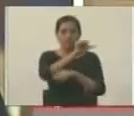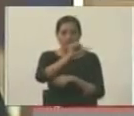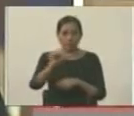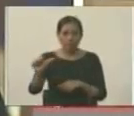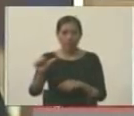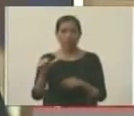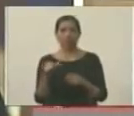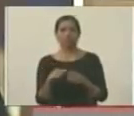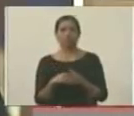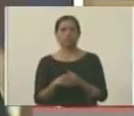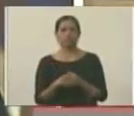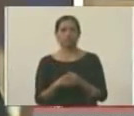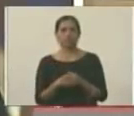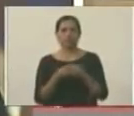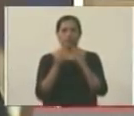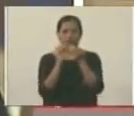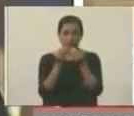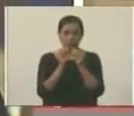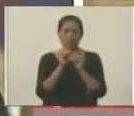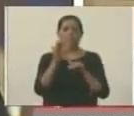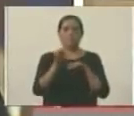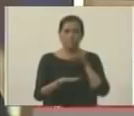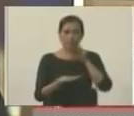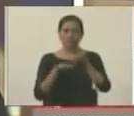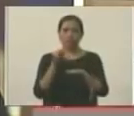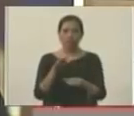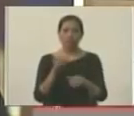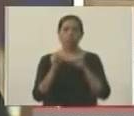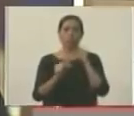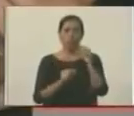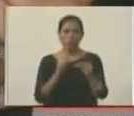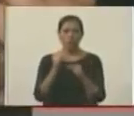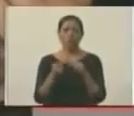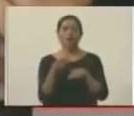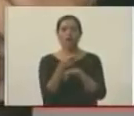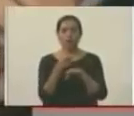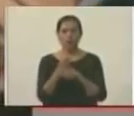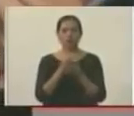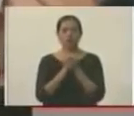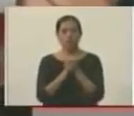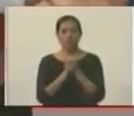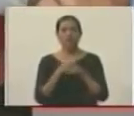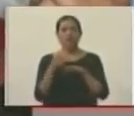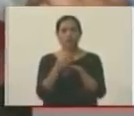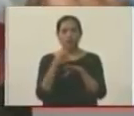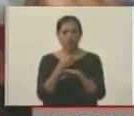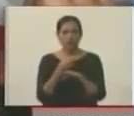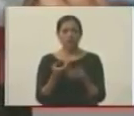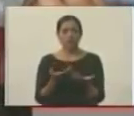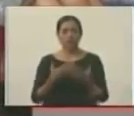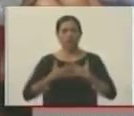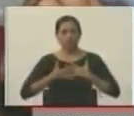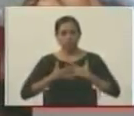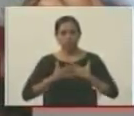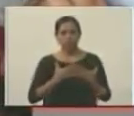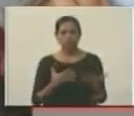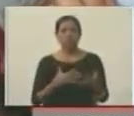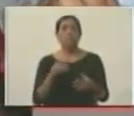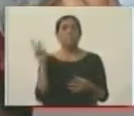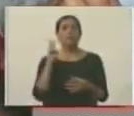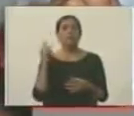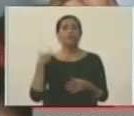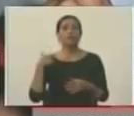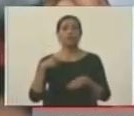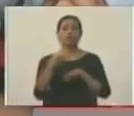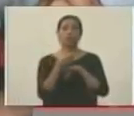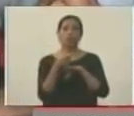meses reponiendo paso a paso, poco a poco. Hay gobierno solidario, hay gobierno cristiano. Venezuela debe saber que tiene un